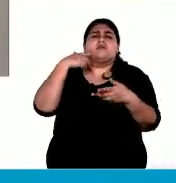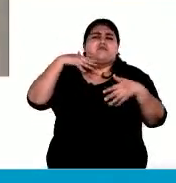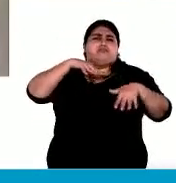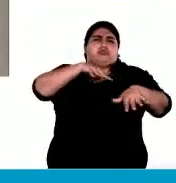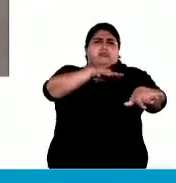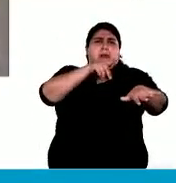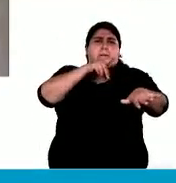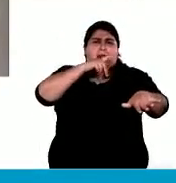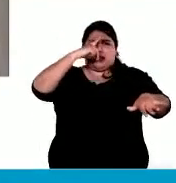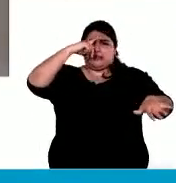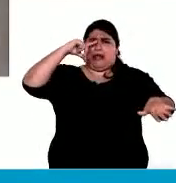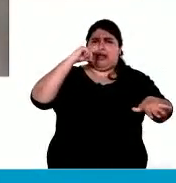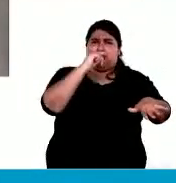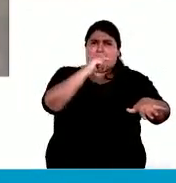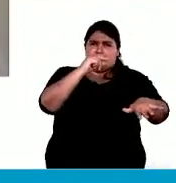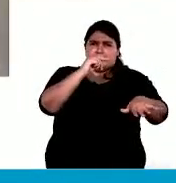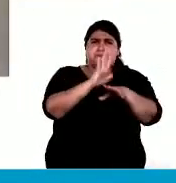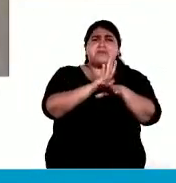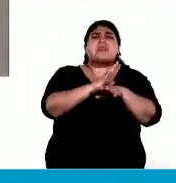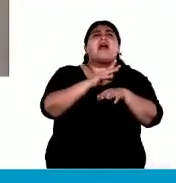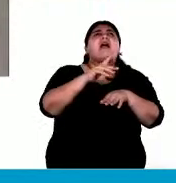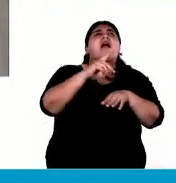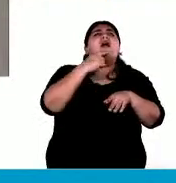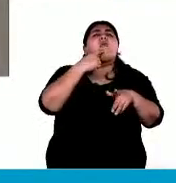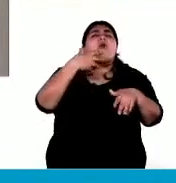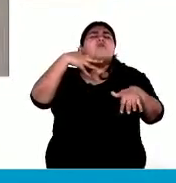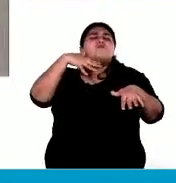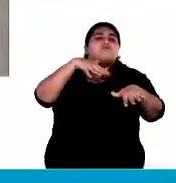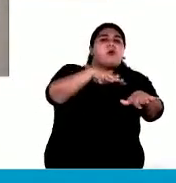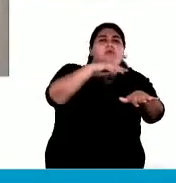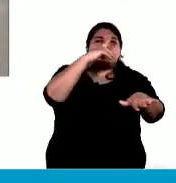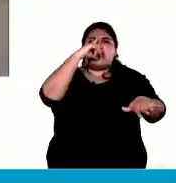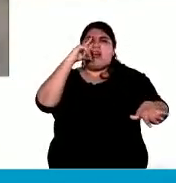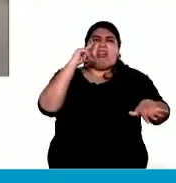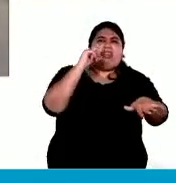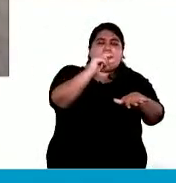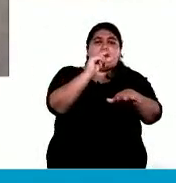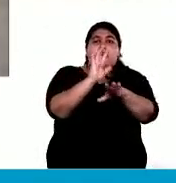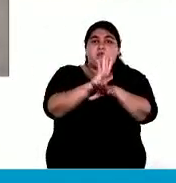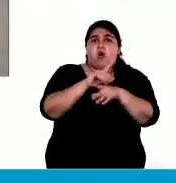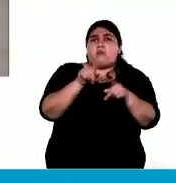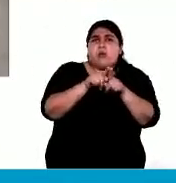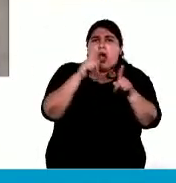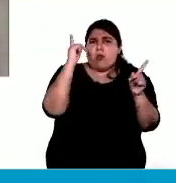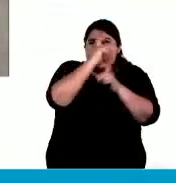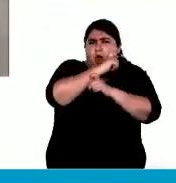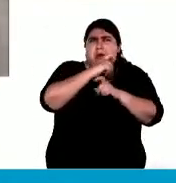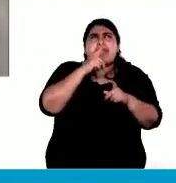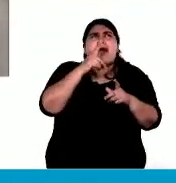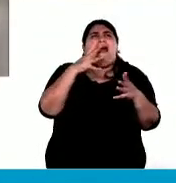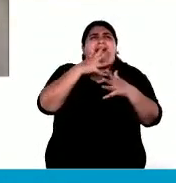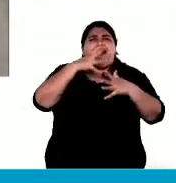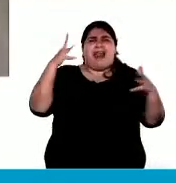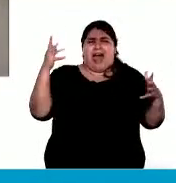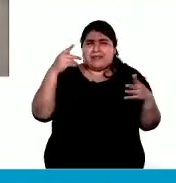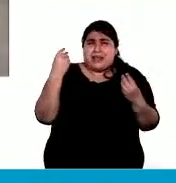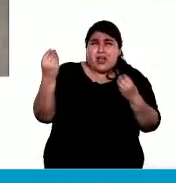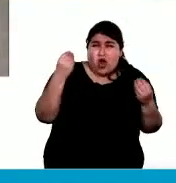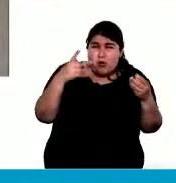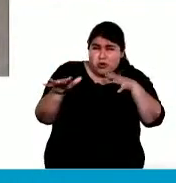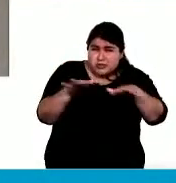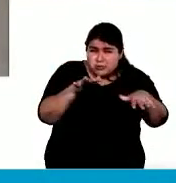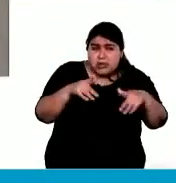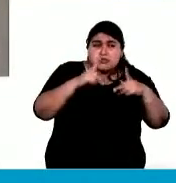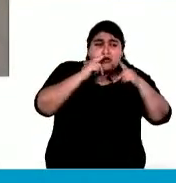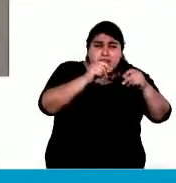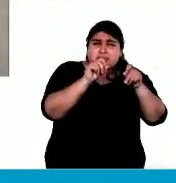psiquiátrico, usando términos de la salud mental de manera peyorativa para discriminar a las personas que se estaban